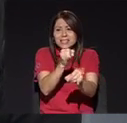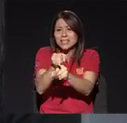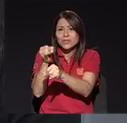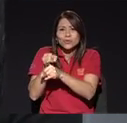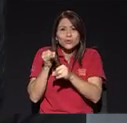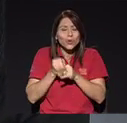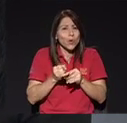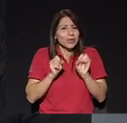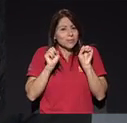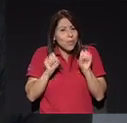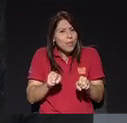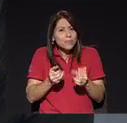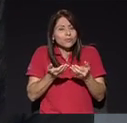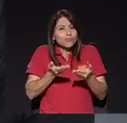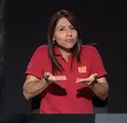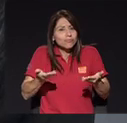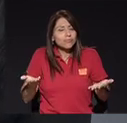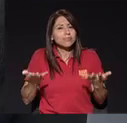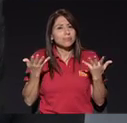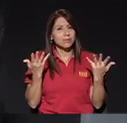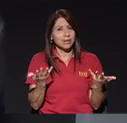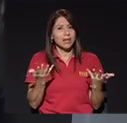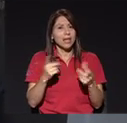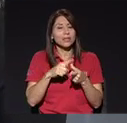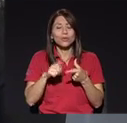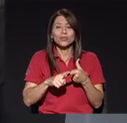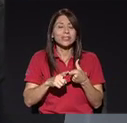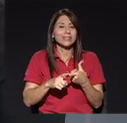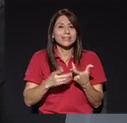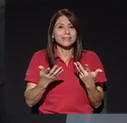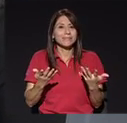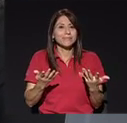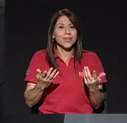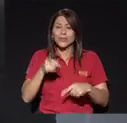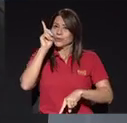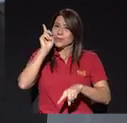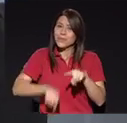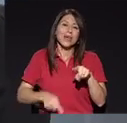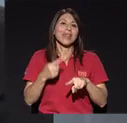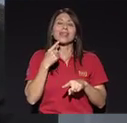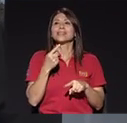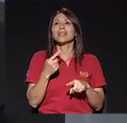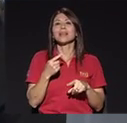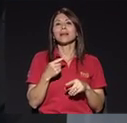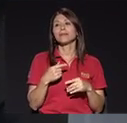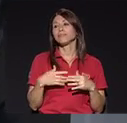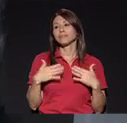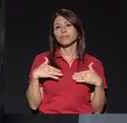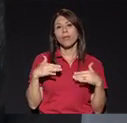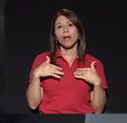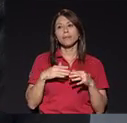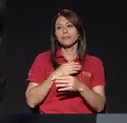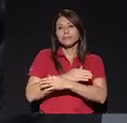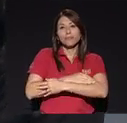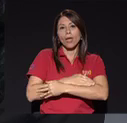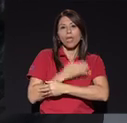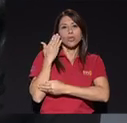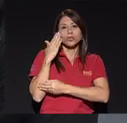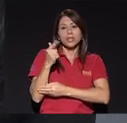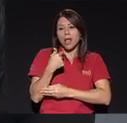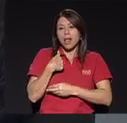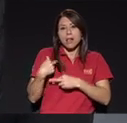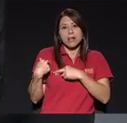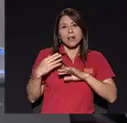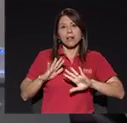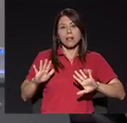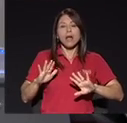instituciones, recursos a los cuales acudir. Entonces, no se vale decir, es que no sé y no me toca,